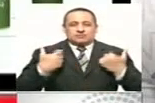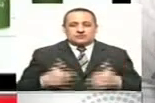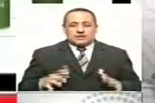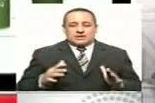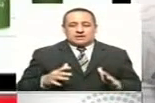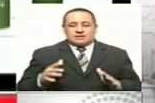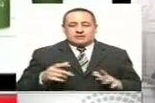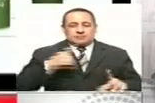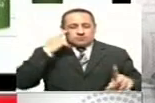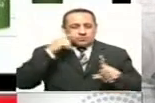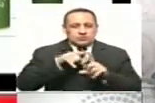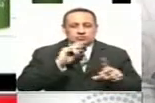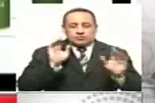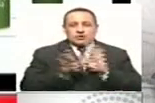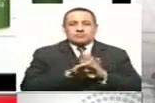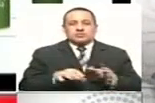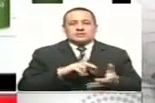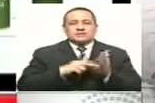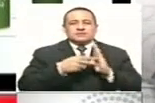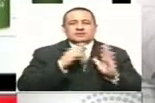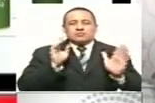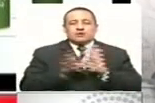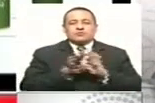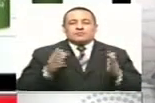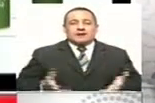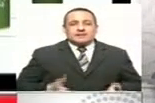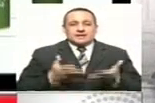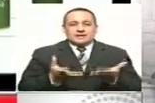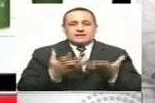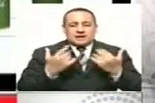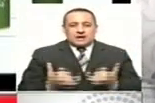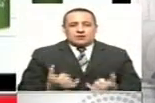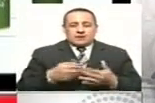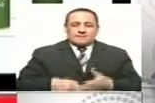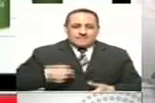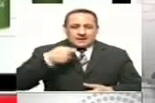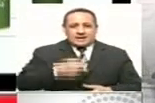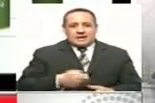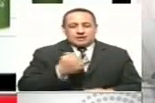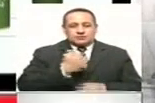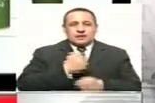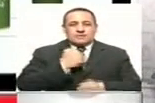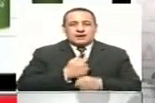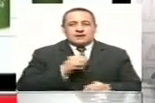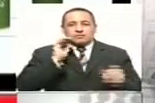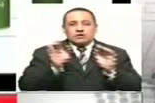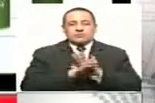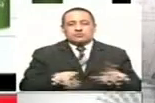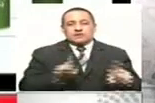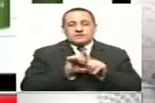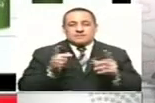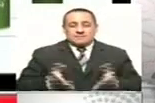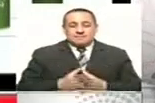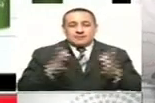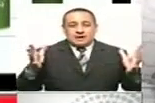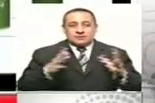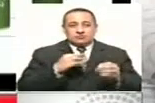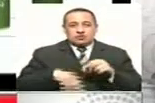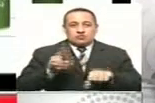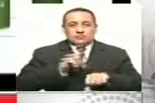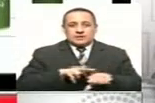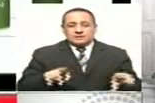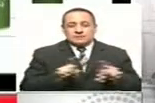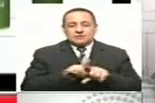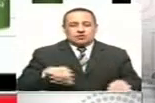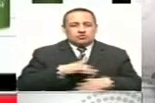las proyecciones de cuánto es que se va a utilizar, ejecutar. Este año ha sido mucho más regular y con